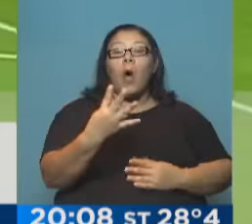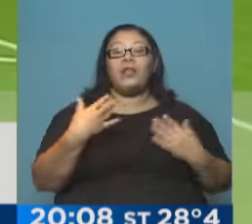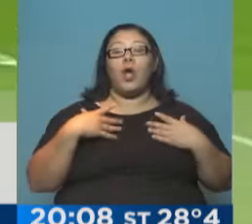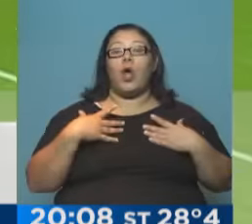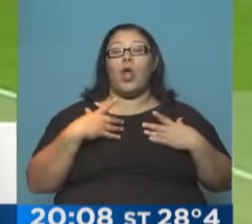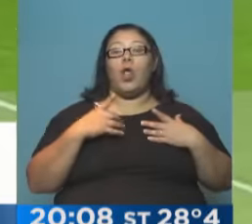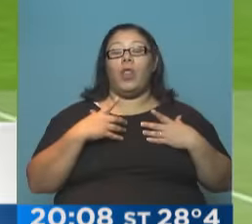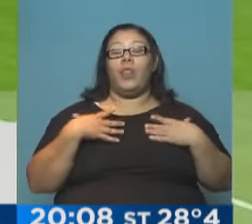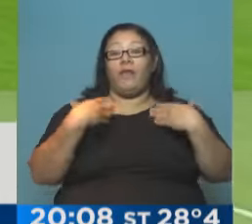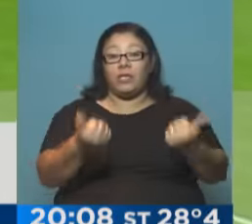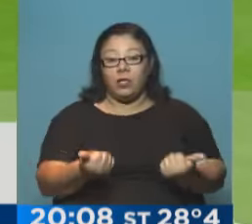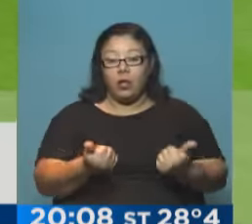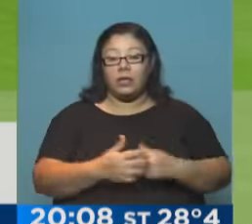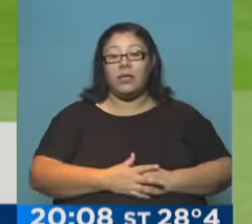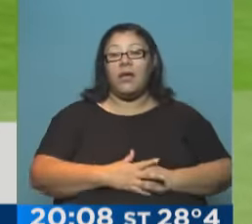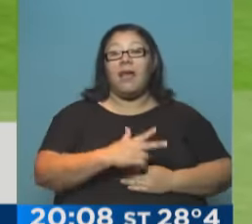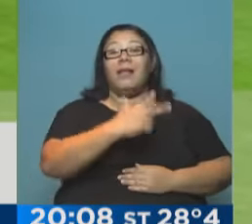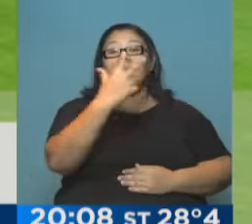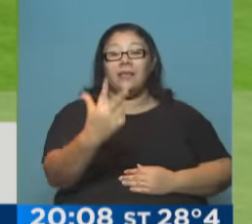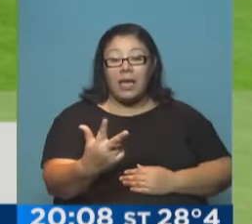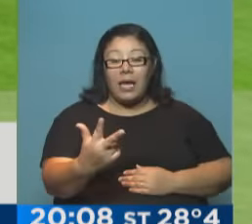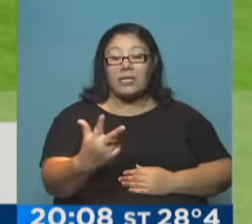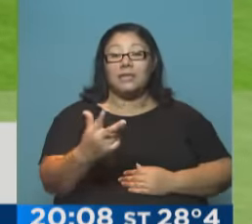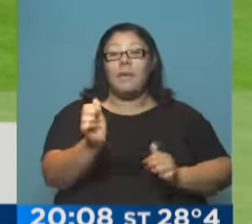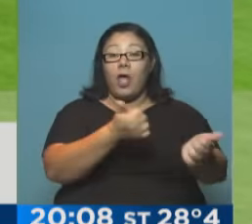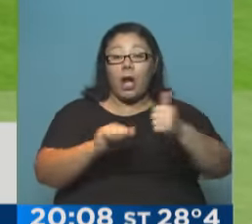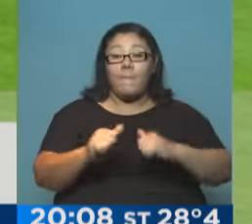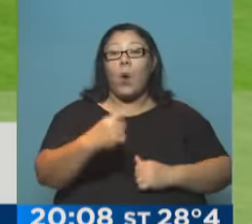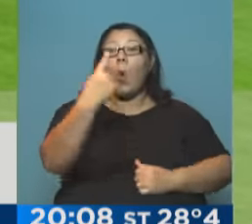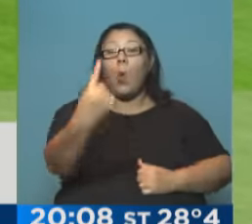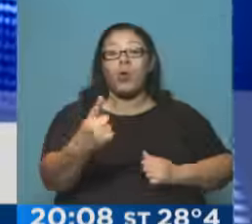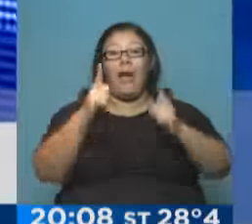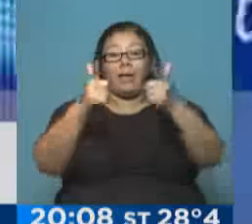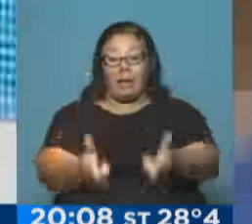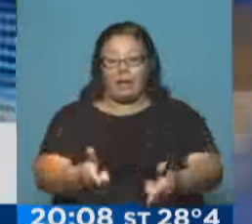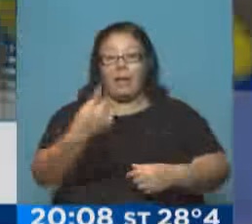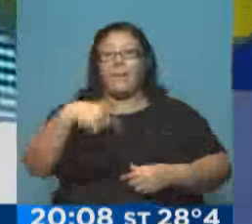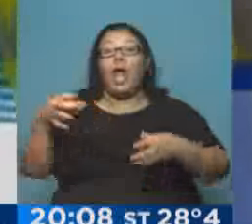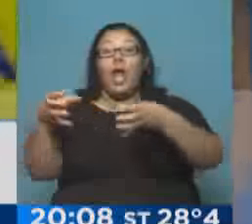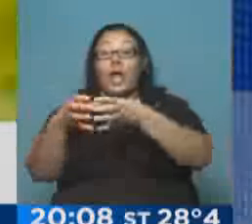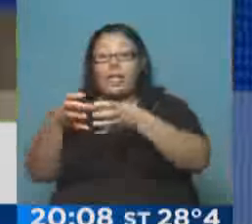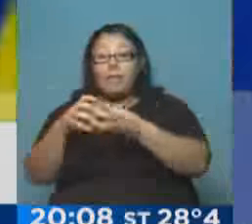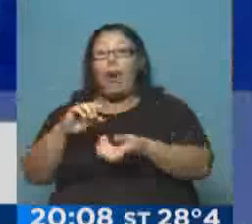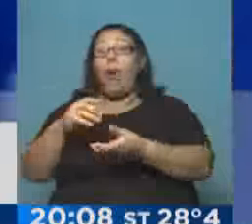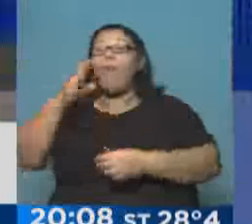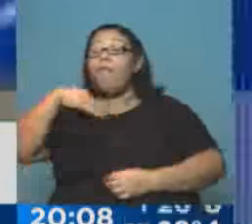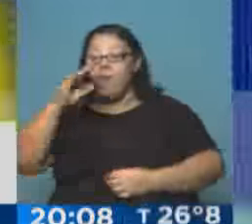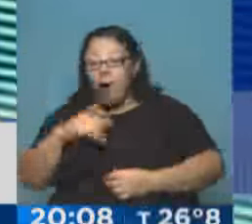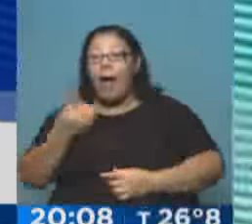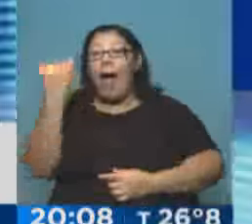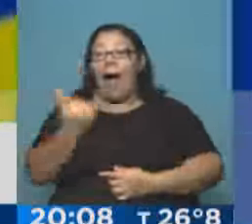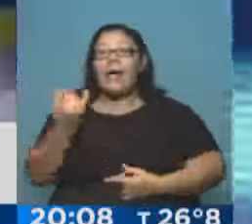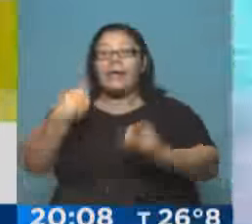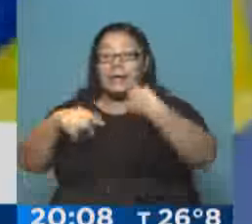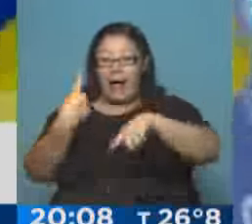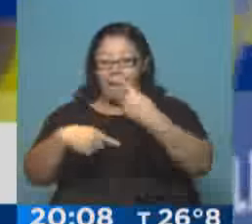5, 3 más adelantados y 1 solo hombre de punta. Pero en el caso de Boca hay modificaciones por todos lados, no solamente por las